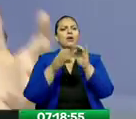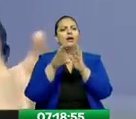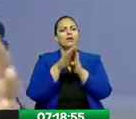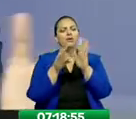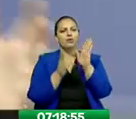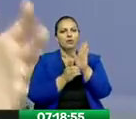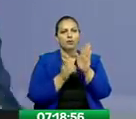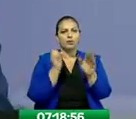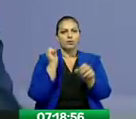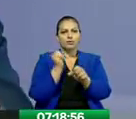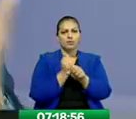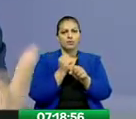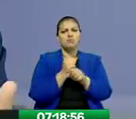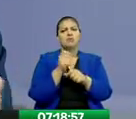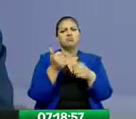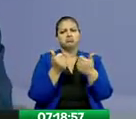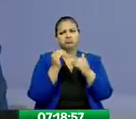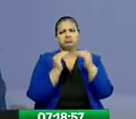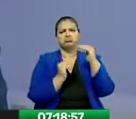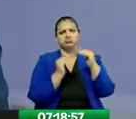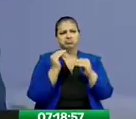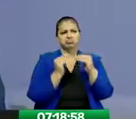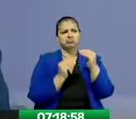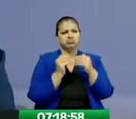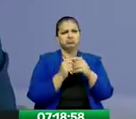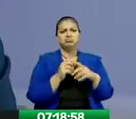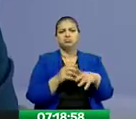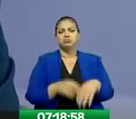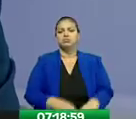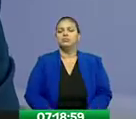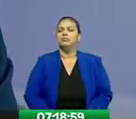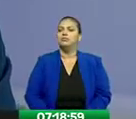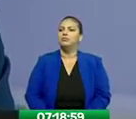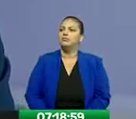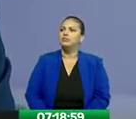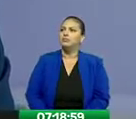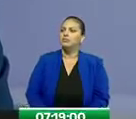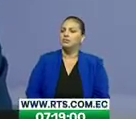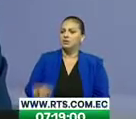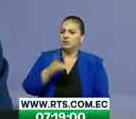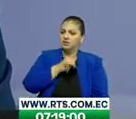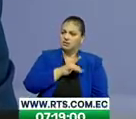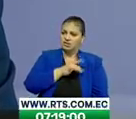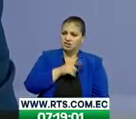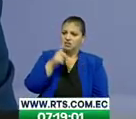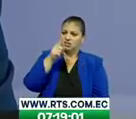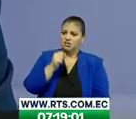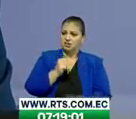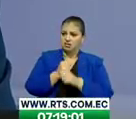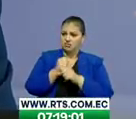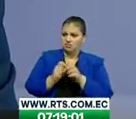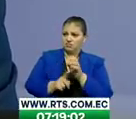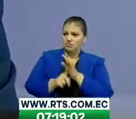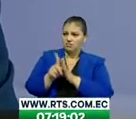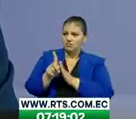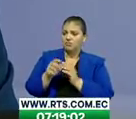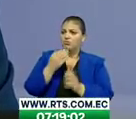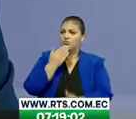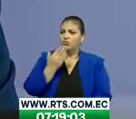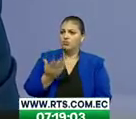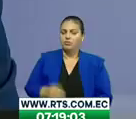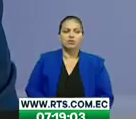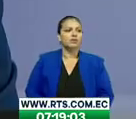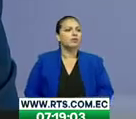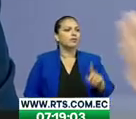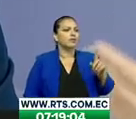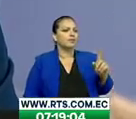son códigos más adaptables, más versátiles. Y hacia allá tenemos que ir. Bueno, muchos países nórdicos, muchos países desarrollados. Yo me refiero solamente a los de aquí de la